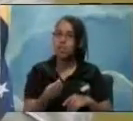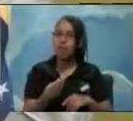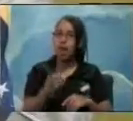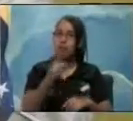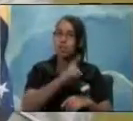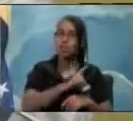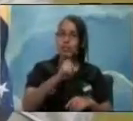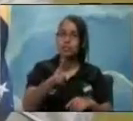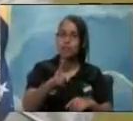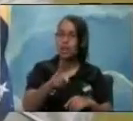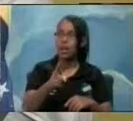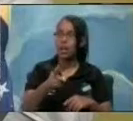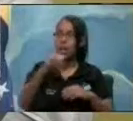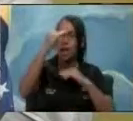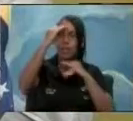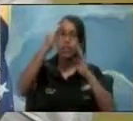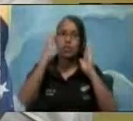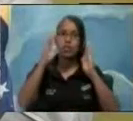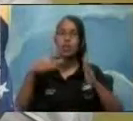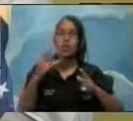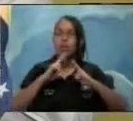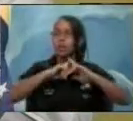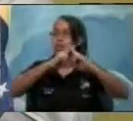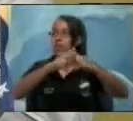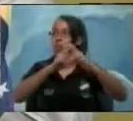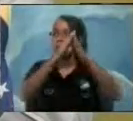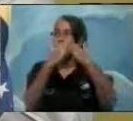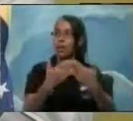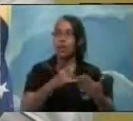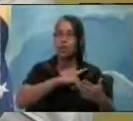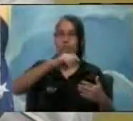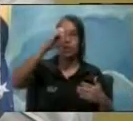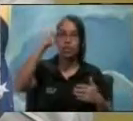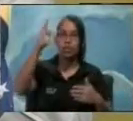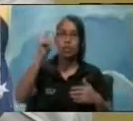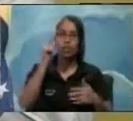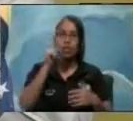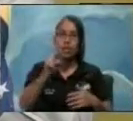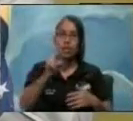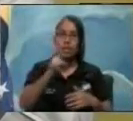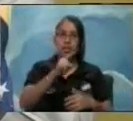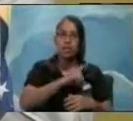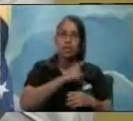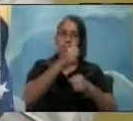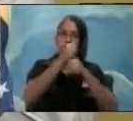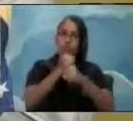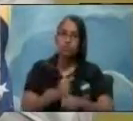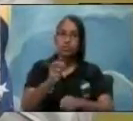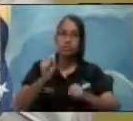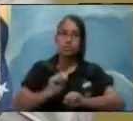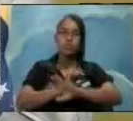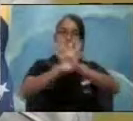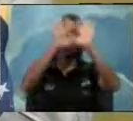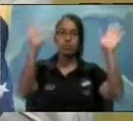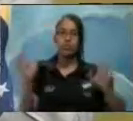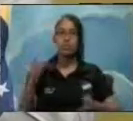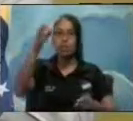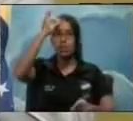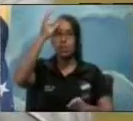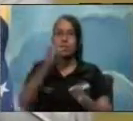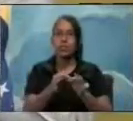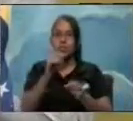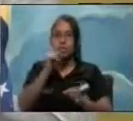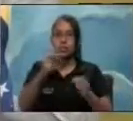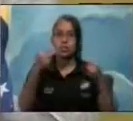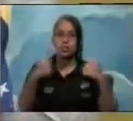la atención que le prestemos a la palabra de Dios, de eso depende el milagro, la inyección de fe que usted y